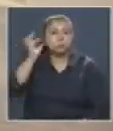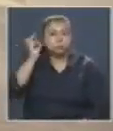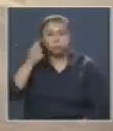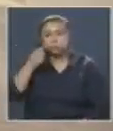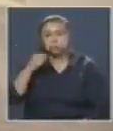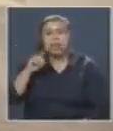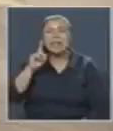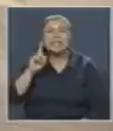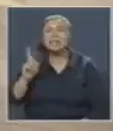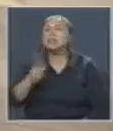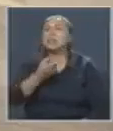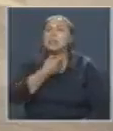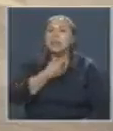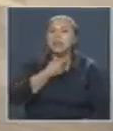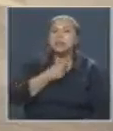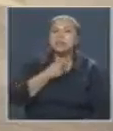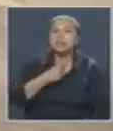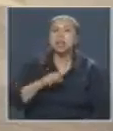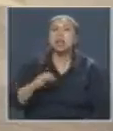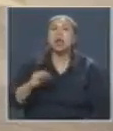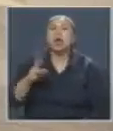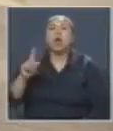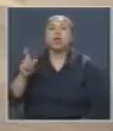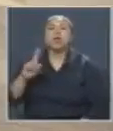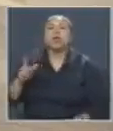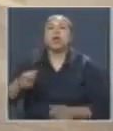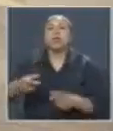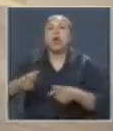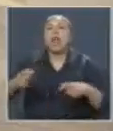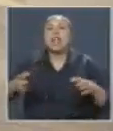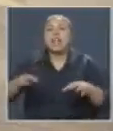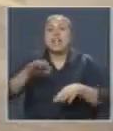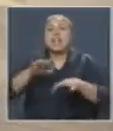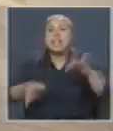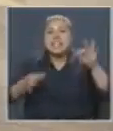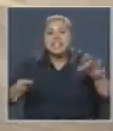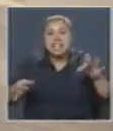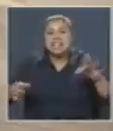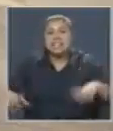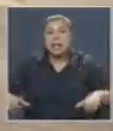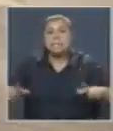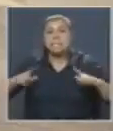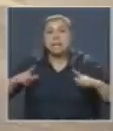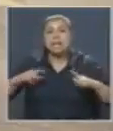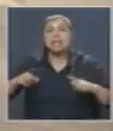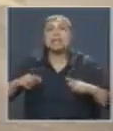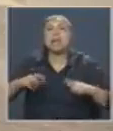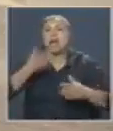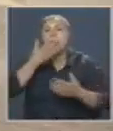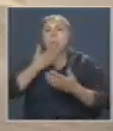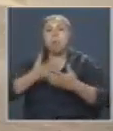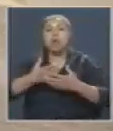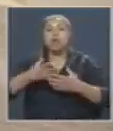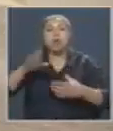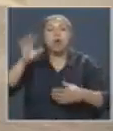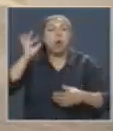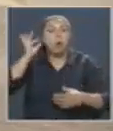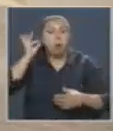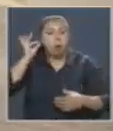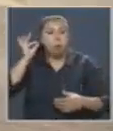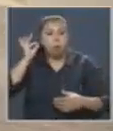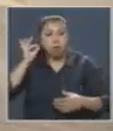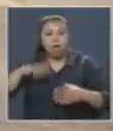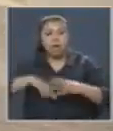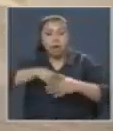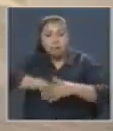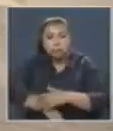tienen garantizado el reconocimiento de sus licencias médicas de eso estamos hablando del fuero maternal que no tienen reconoce reconocido el derecho a